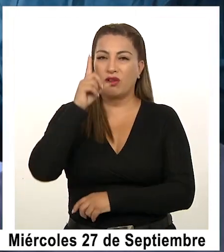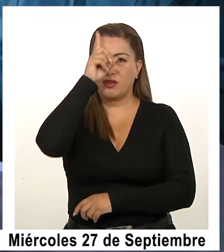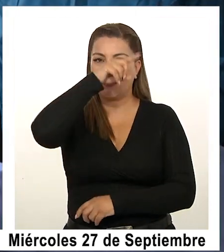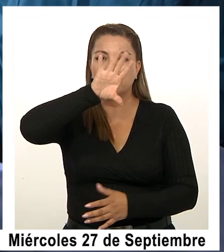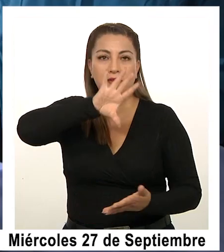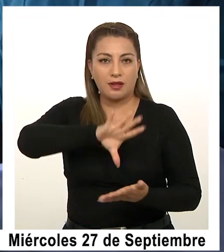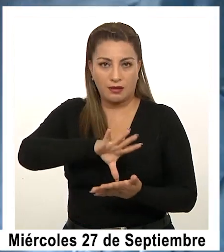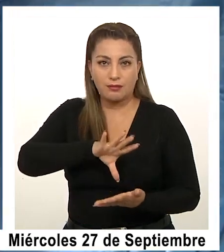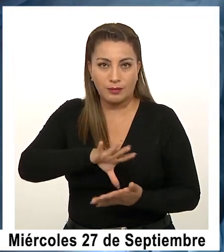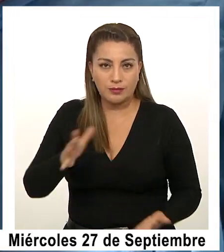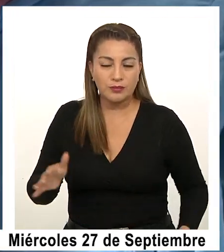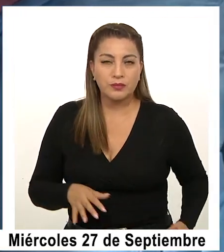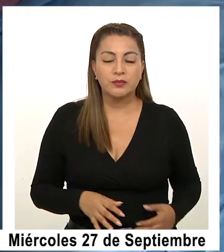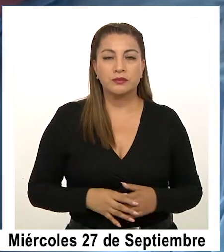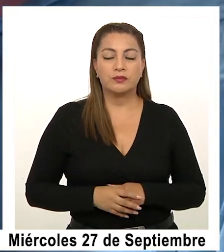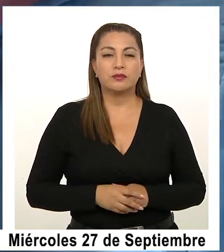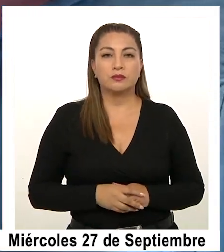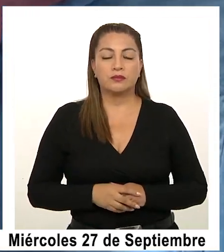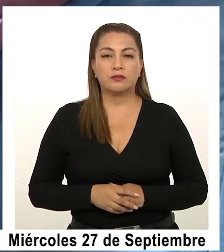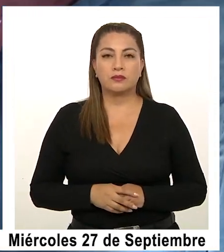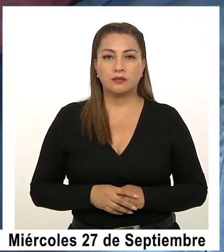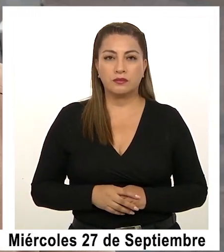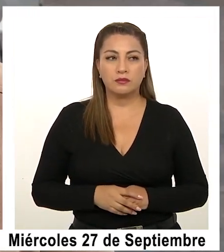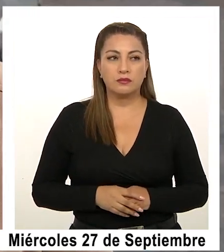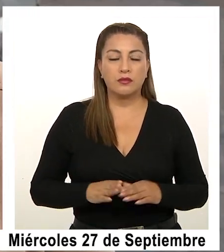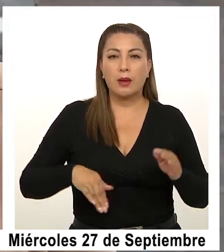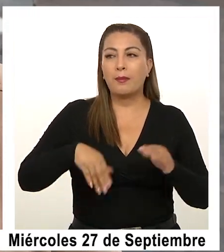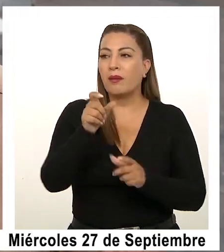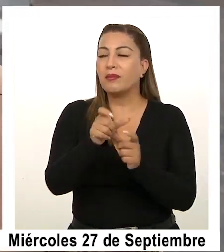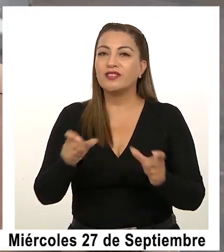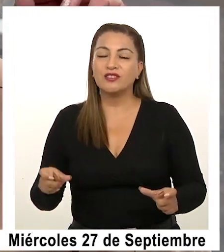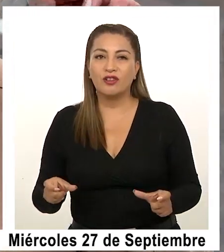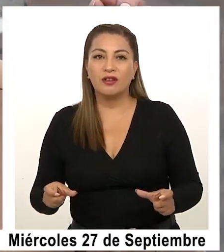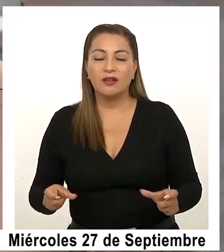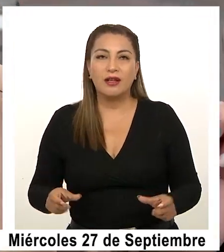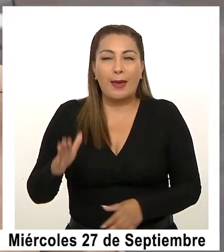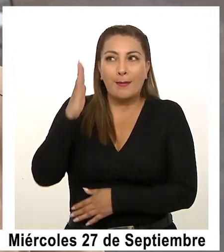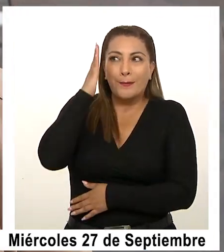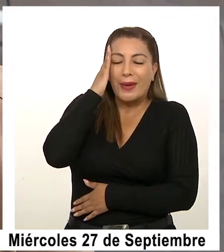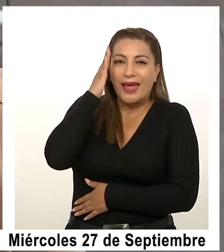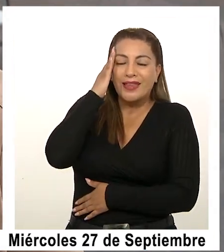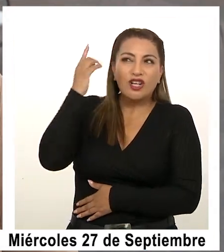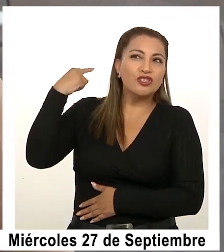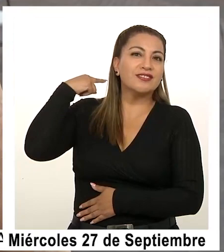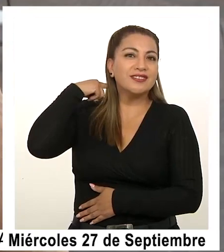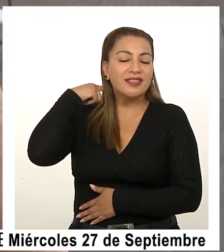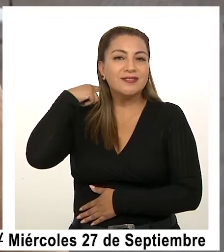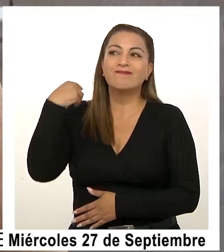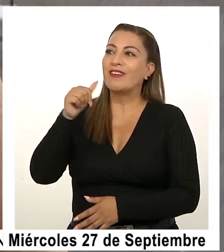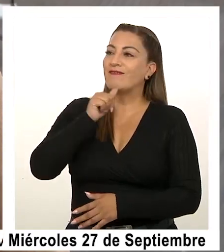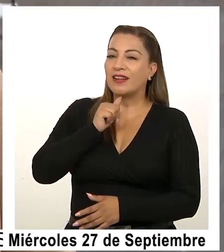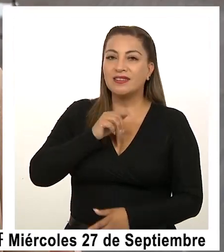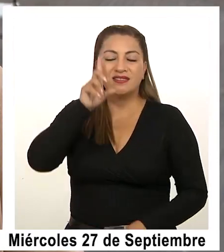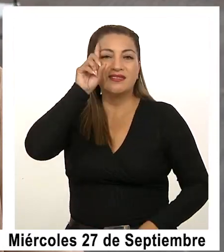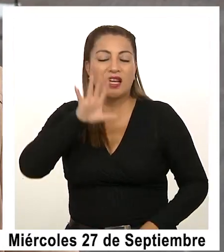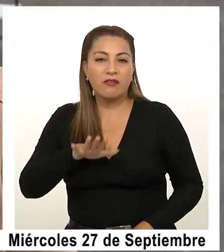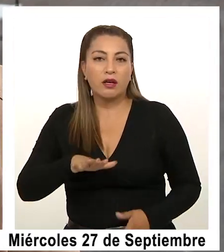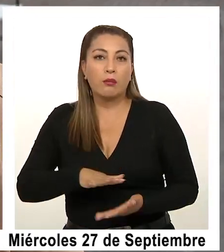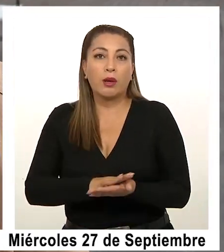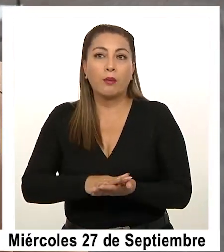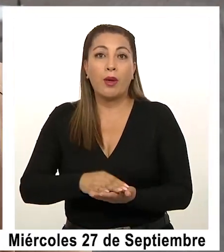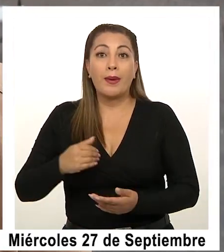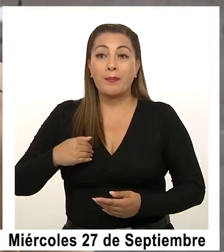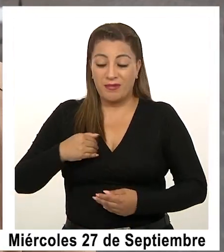nuestro país. La mayoría de las personas no tenemos en nuestro colectivo, en nuestro consciente colectivo, el hecho que podemos donar